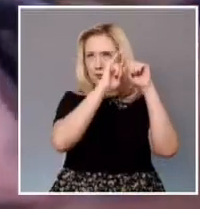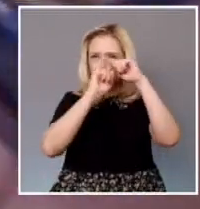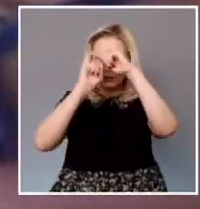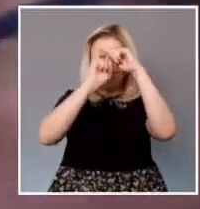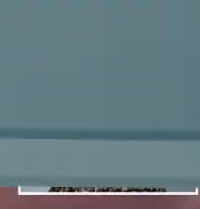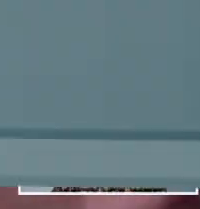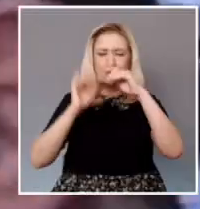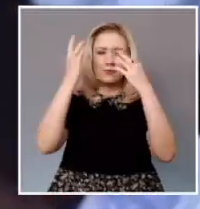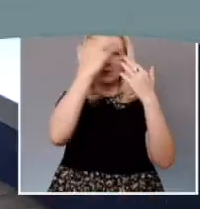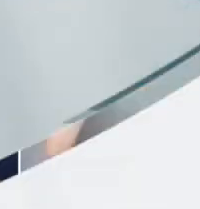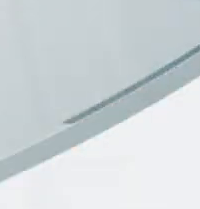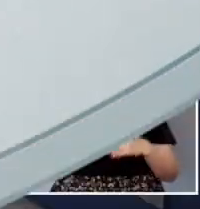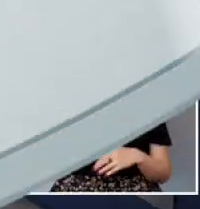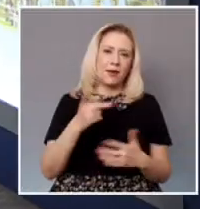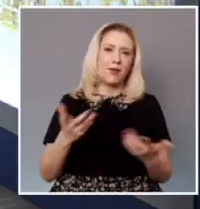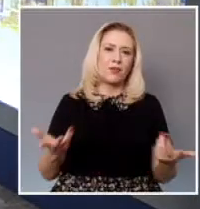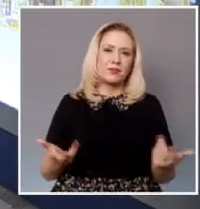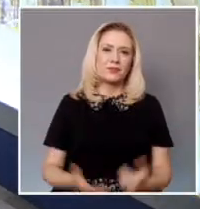González.